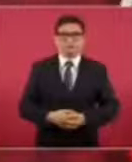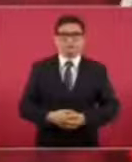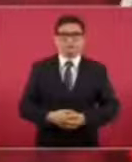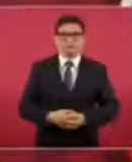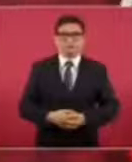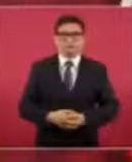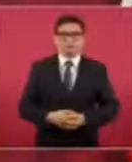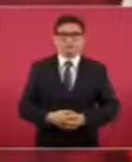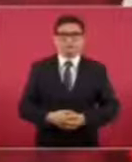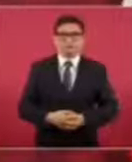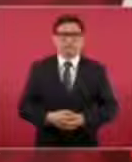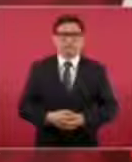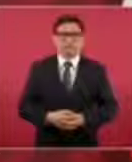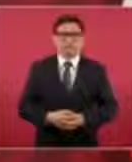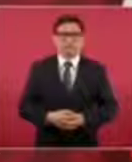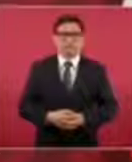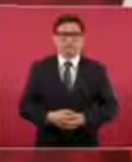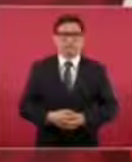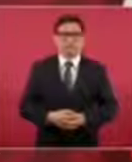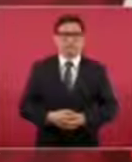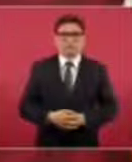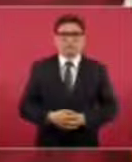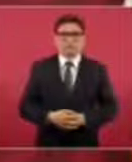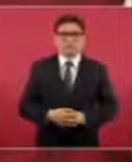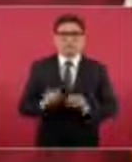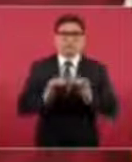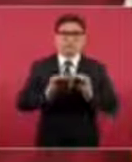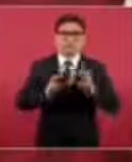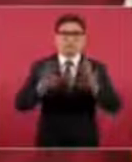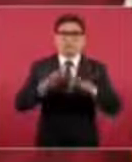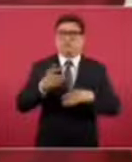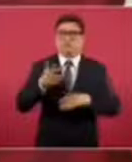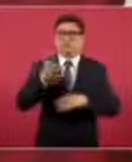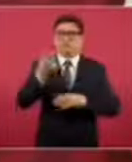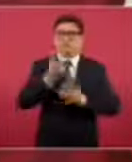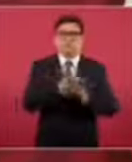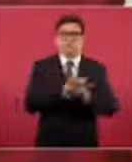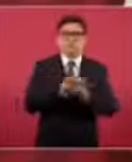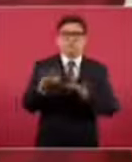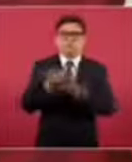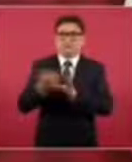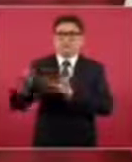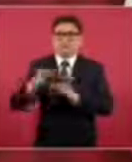el ingreso? Pues aumentando los salarios,